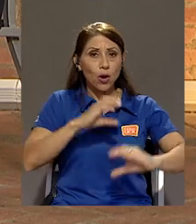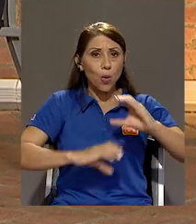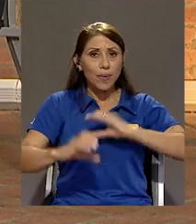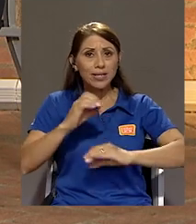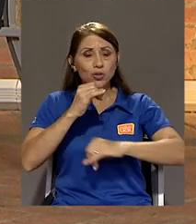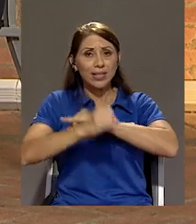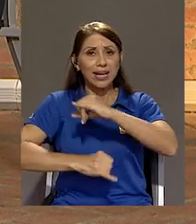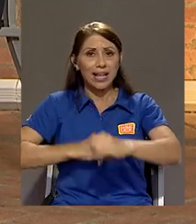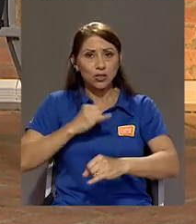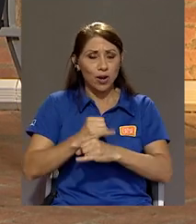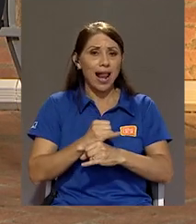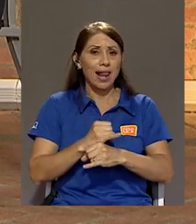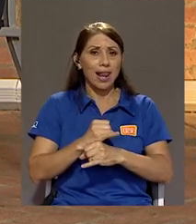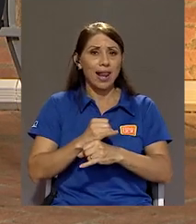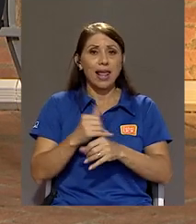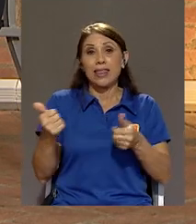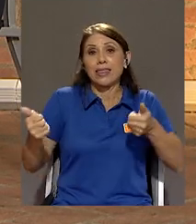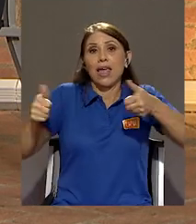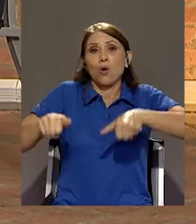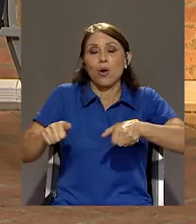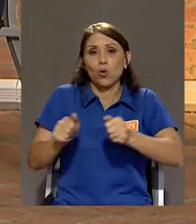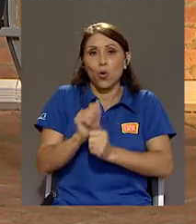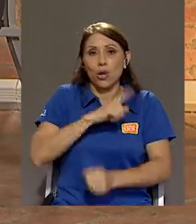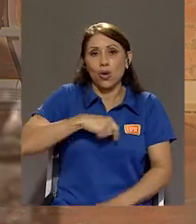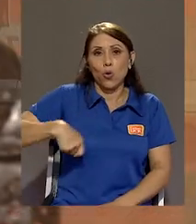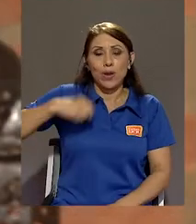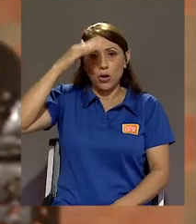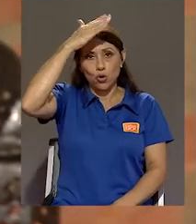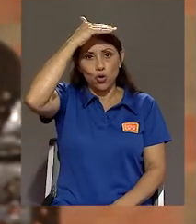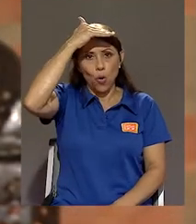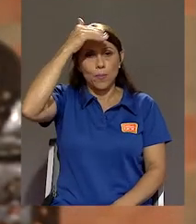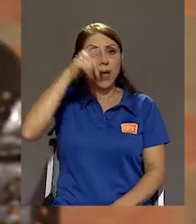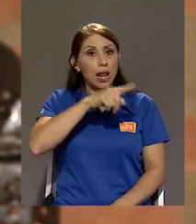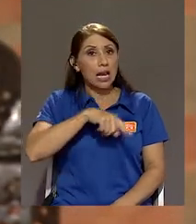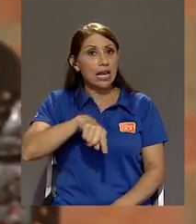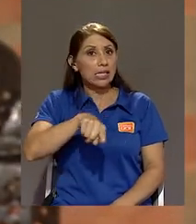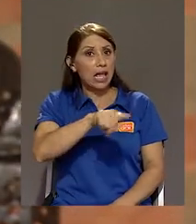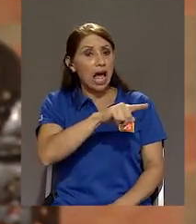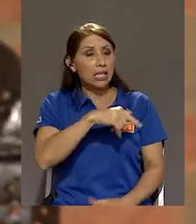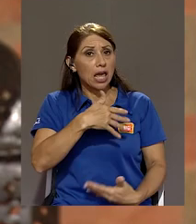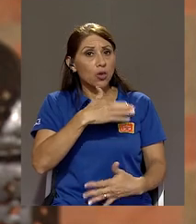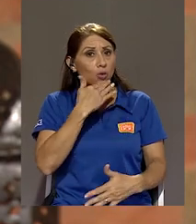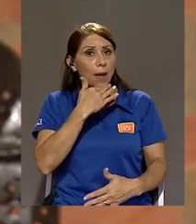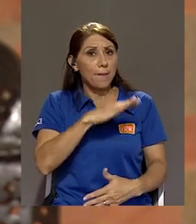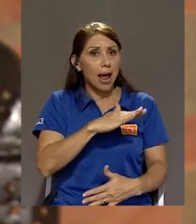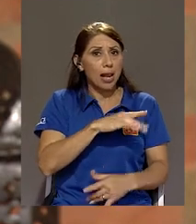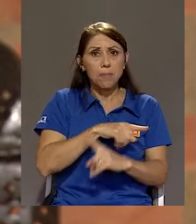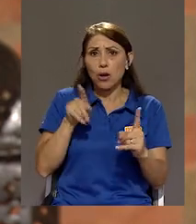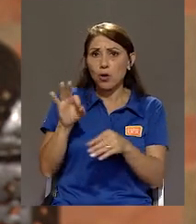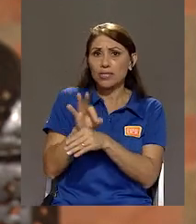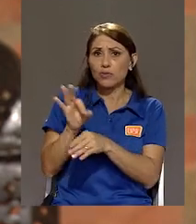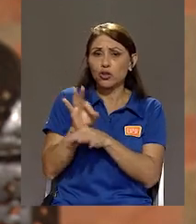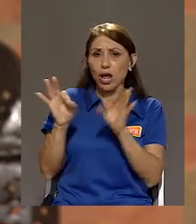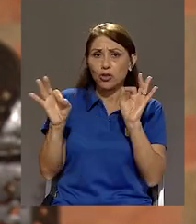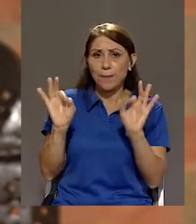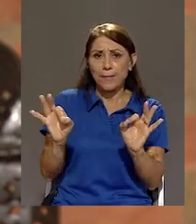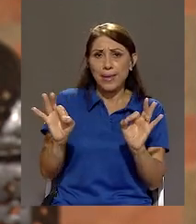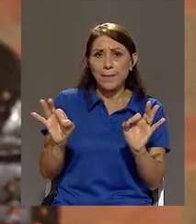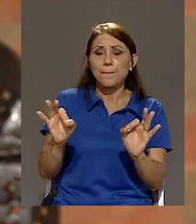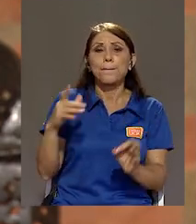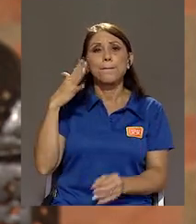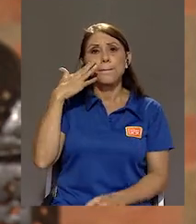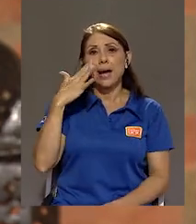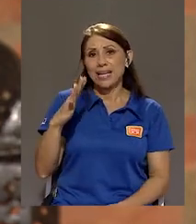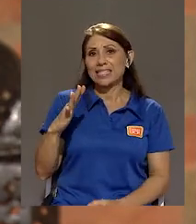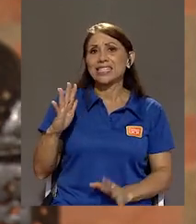de comercio internacional, a donde de acuerdo con la administración Trump, ayer les ha ido tan mal, les ha funcionado tan bien, ¿verdad? Pareciera